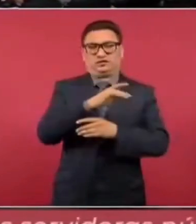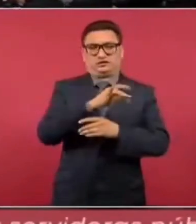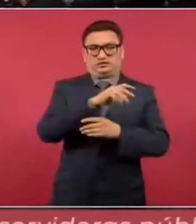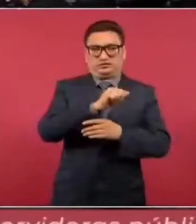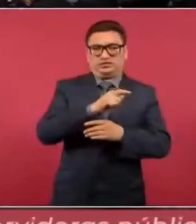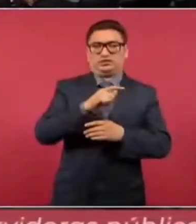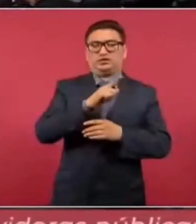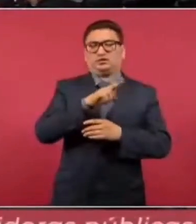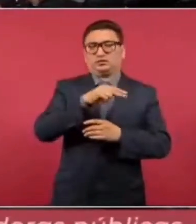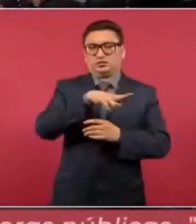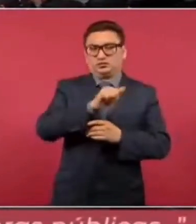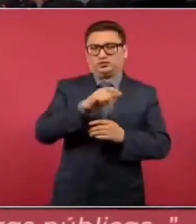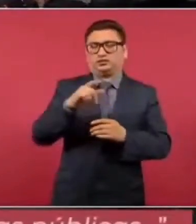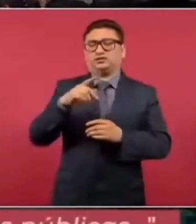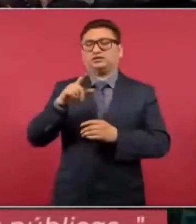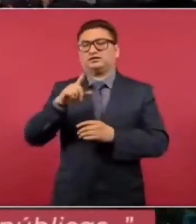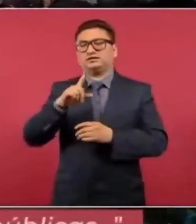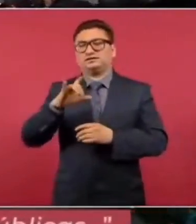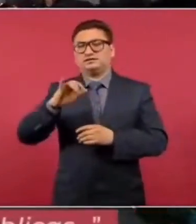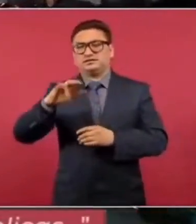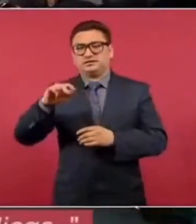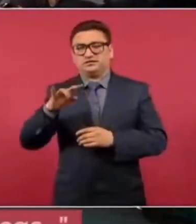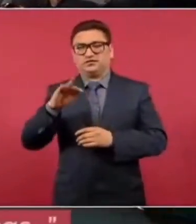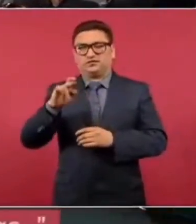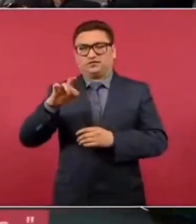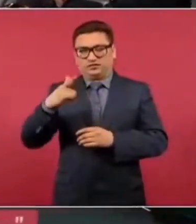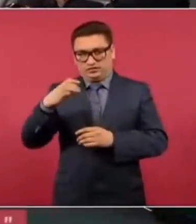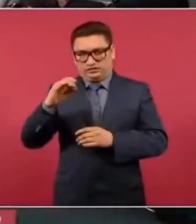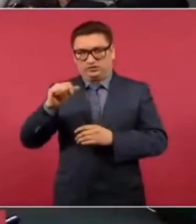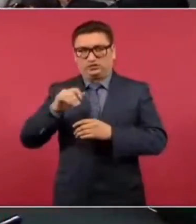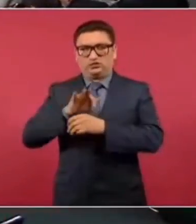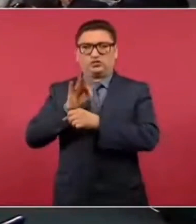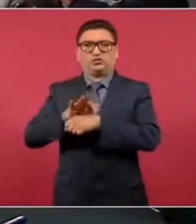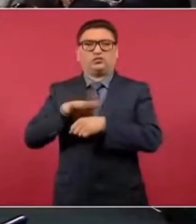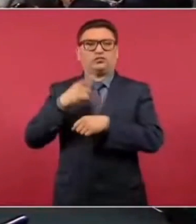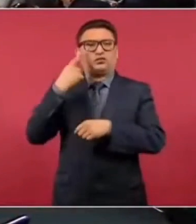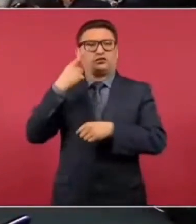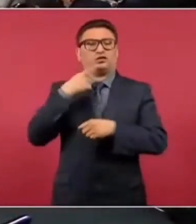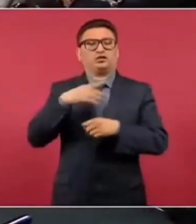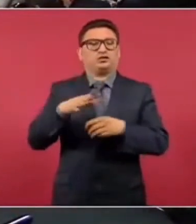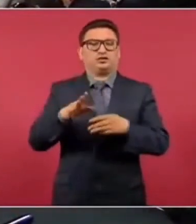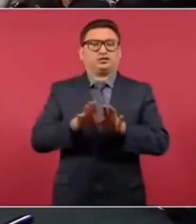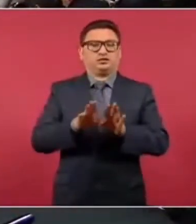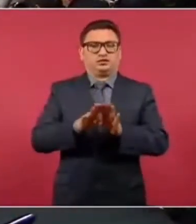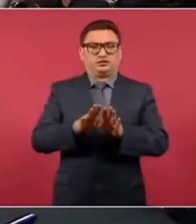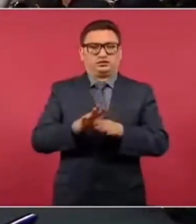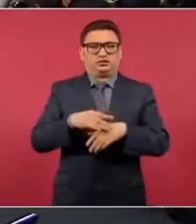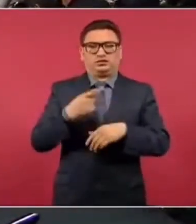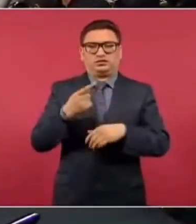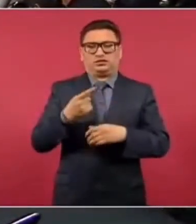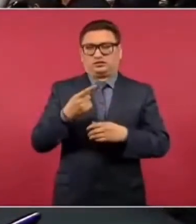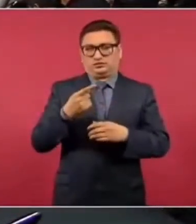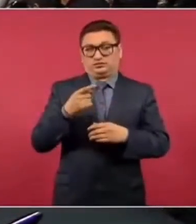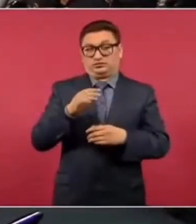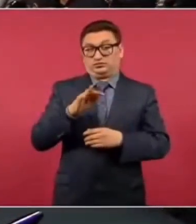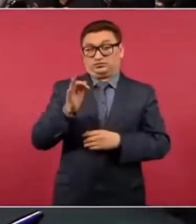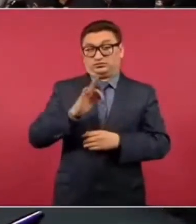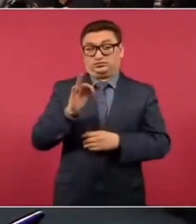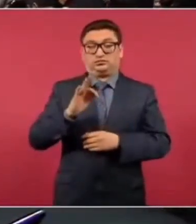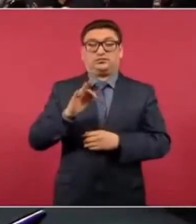caso de Cienfuegos, pues sí se intercedió por él para evitar, para que se desecharan los cargos, que no quiere decir que